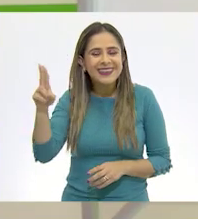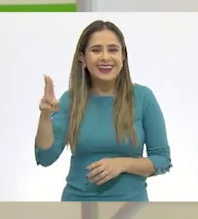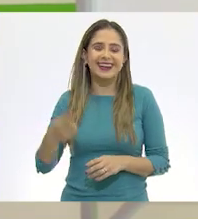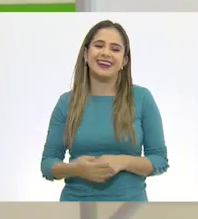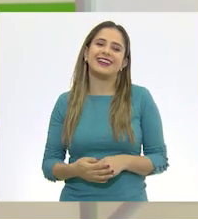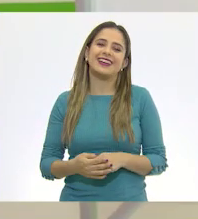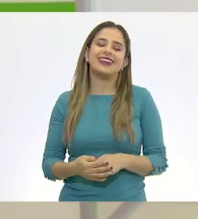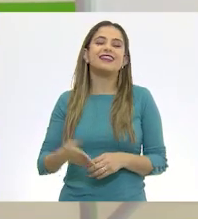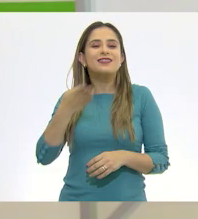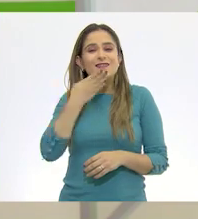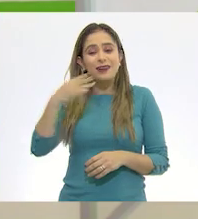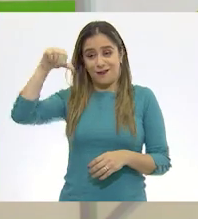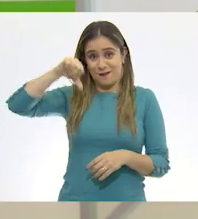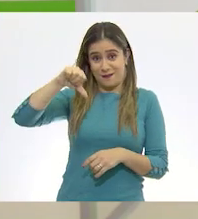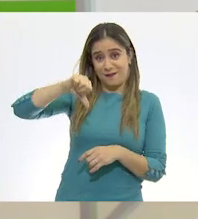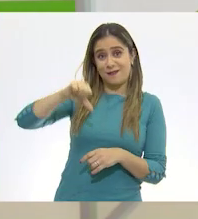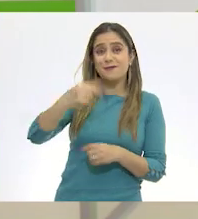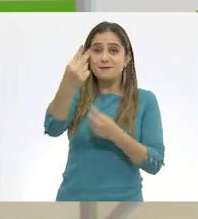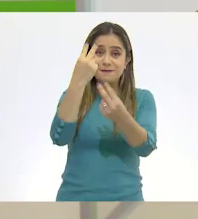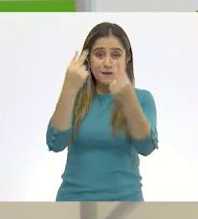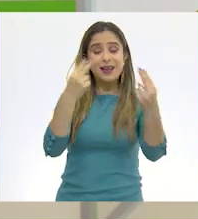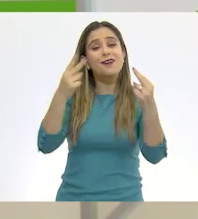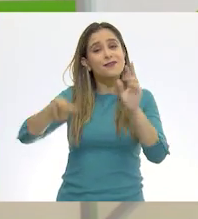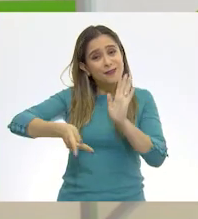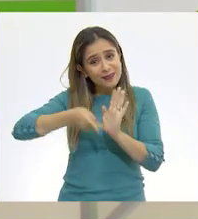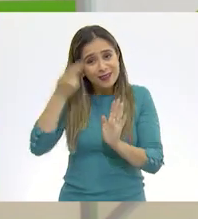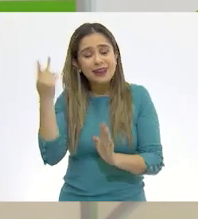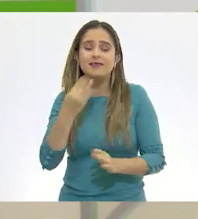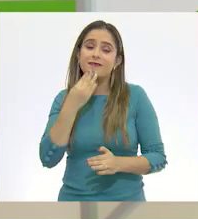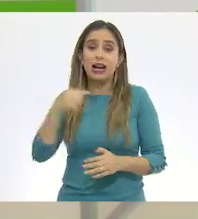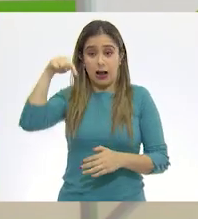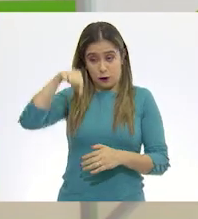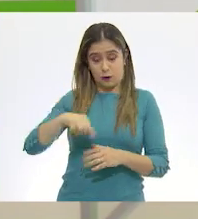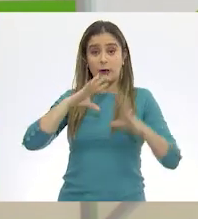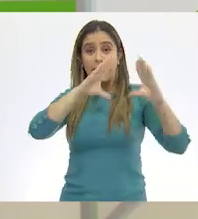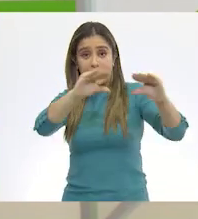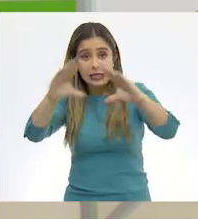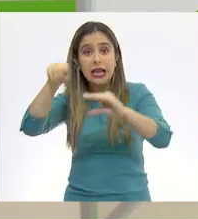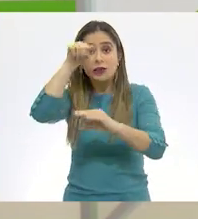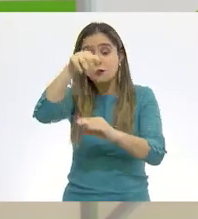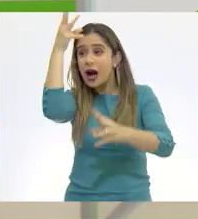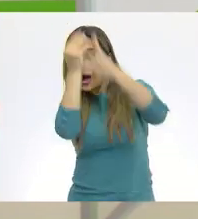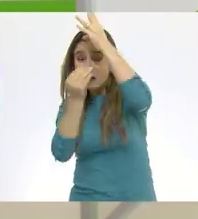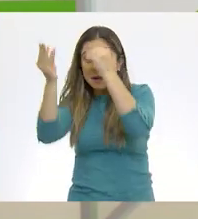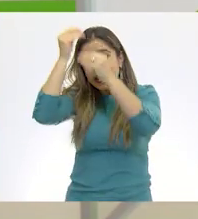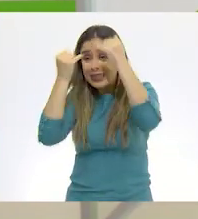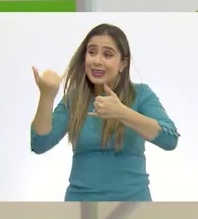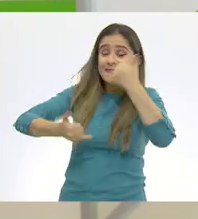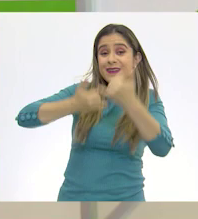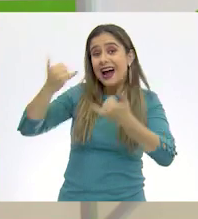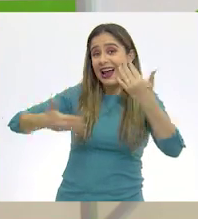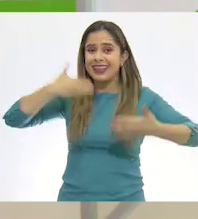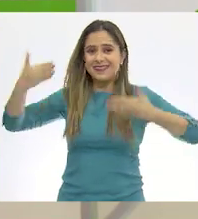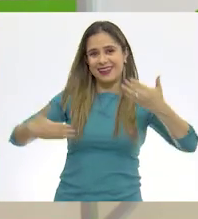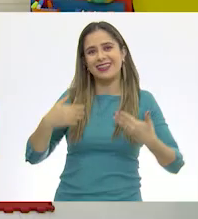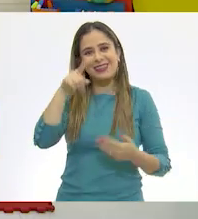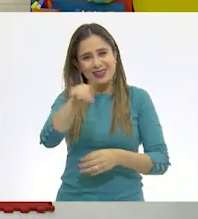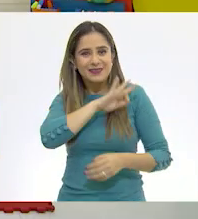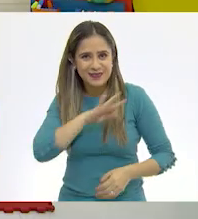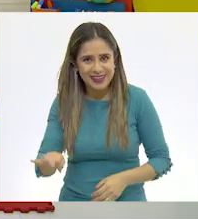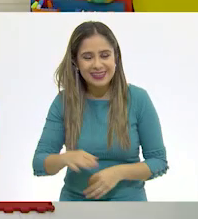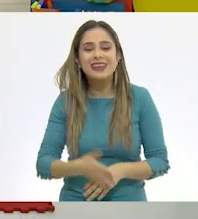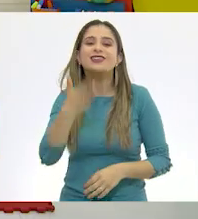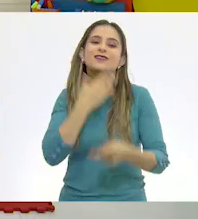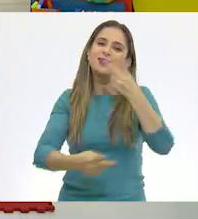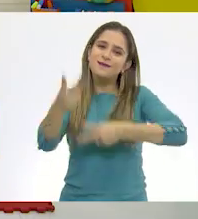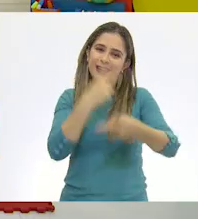qué bueno que están una vez más aquí en su espacio para aprender mientras juegan y se divierten. Bienvenidas y bienvenidos. Y